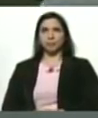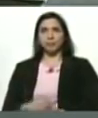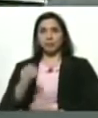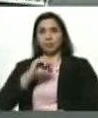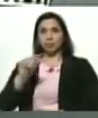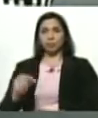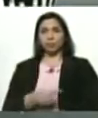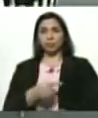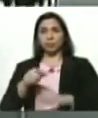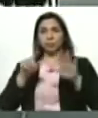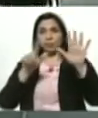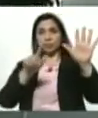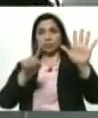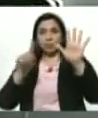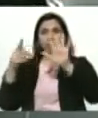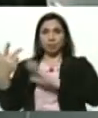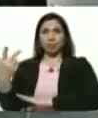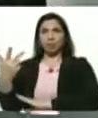0.63